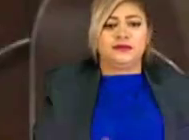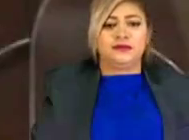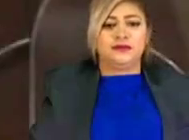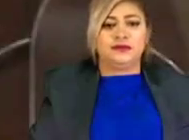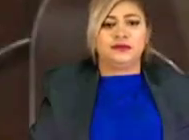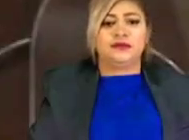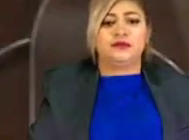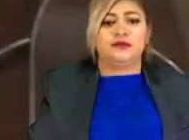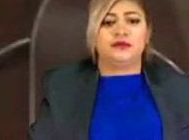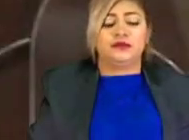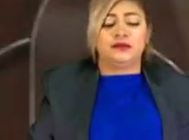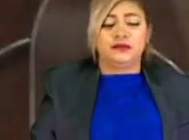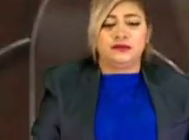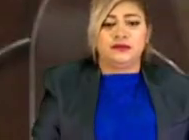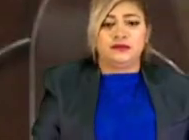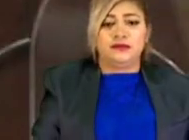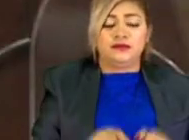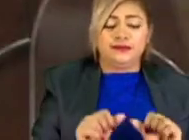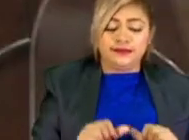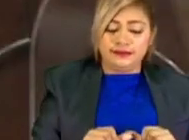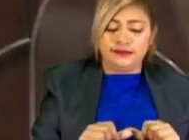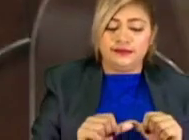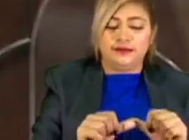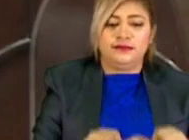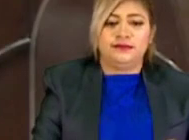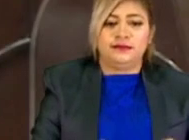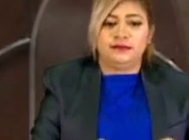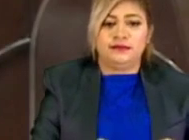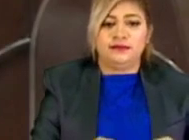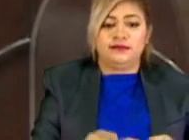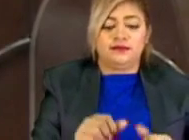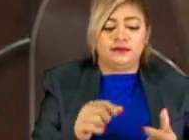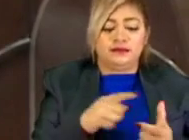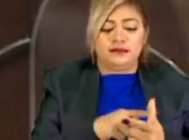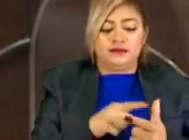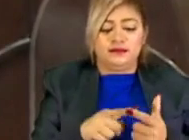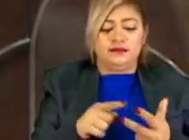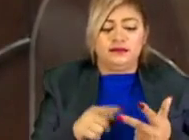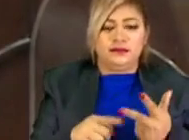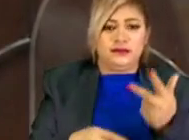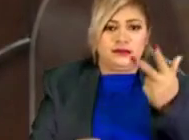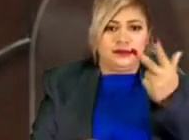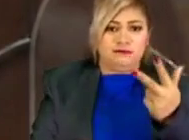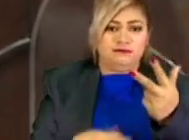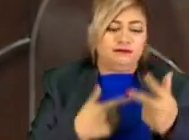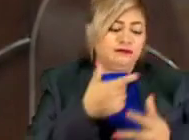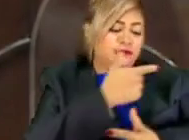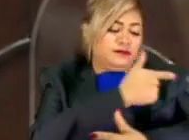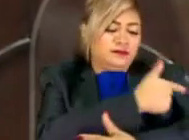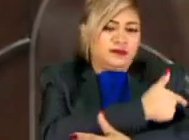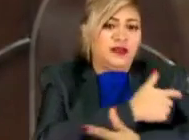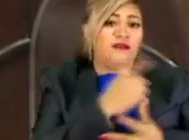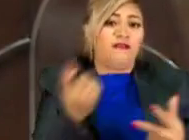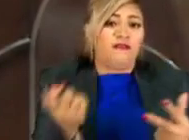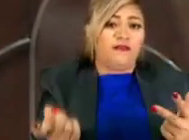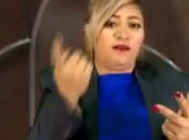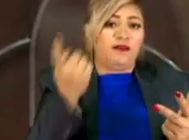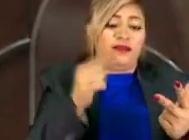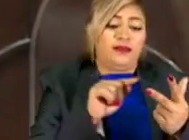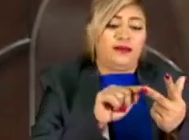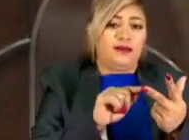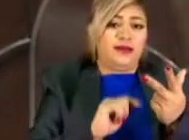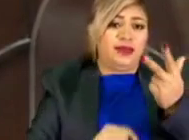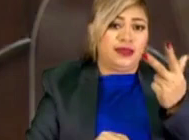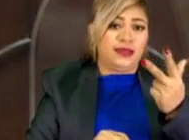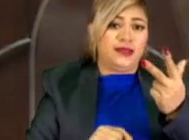Ello también permitió avanzar con la tercera dosis de refuerzo y recientemente tomar